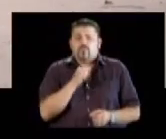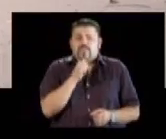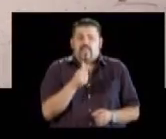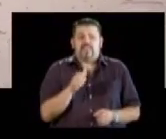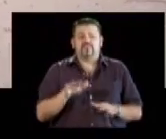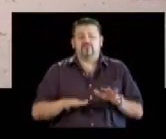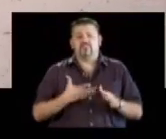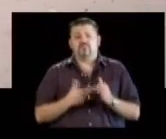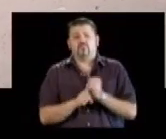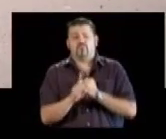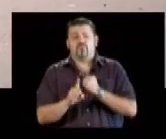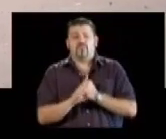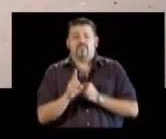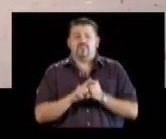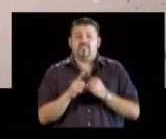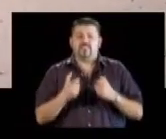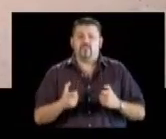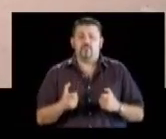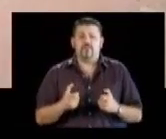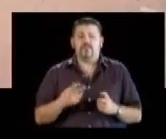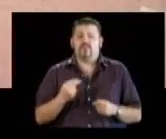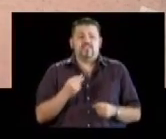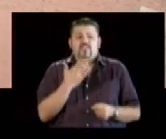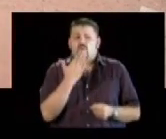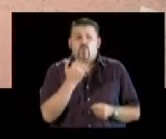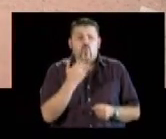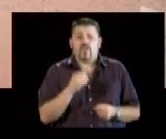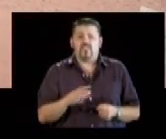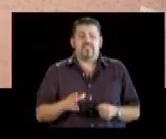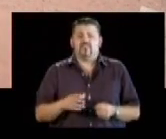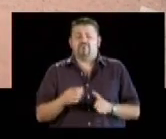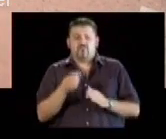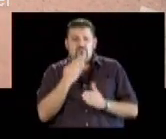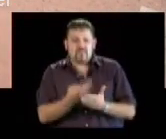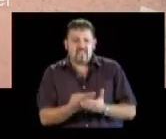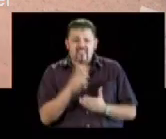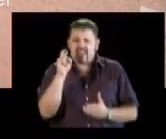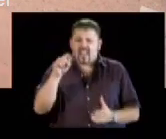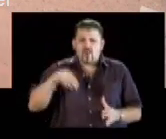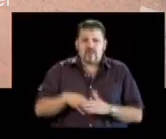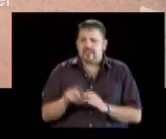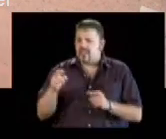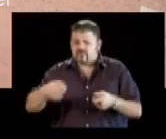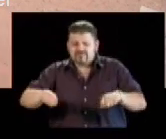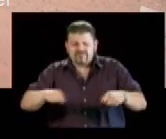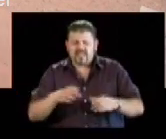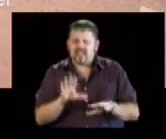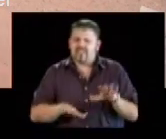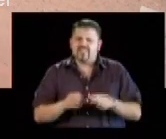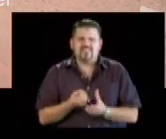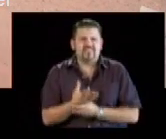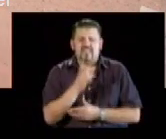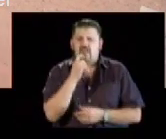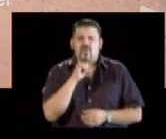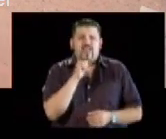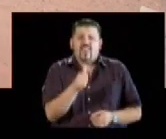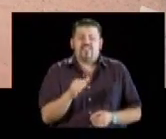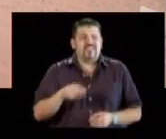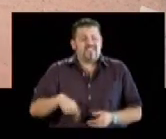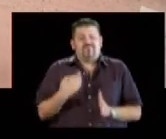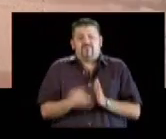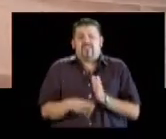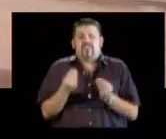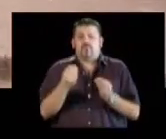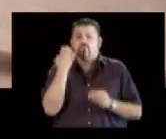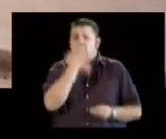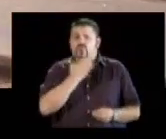necesitamos. No hay un buen sistema de drenaje, también faltan escuelas, no hay muy buena educación tampoco,